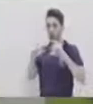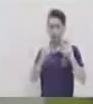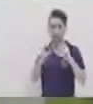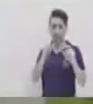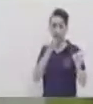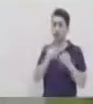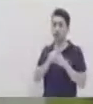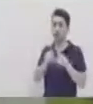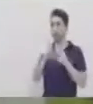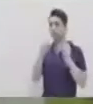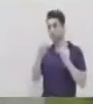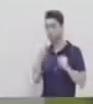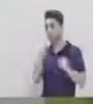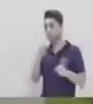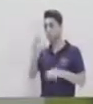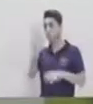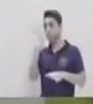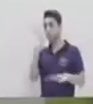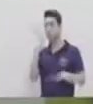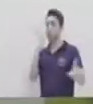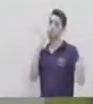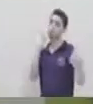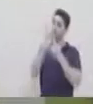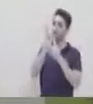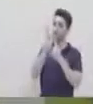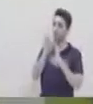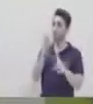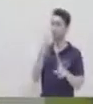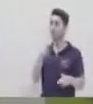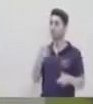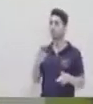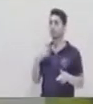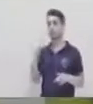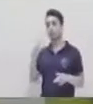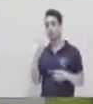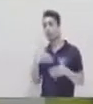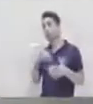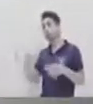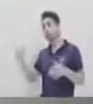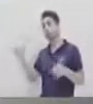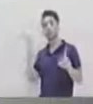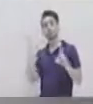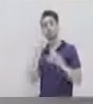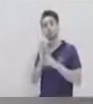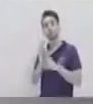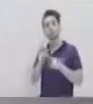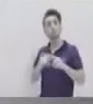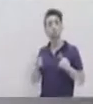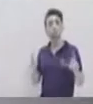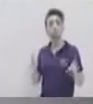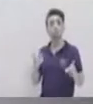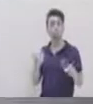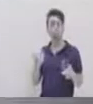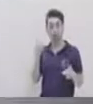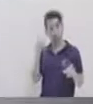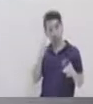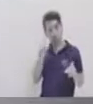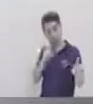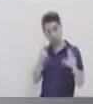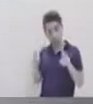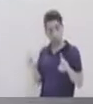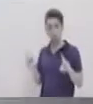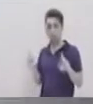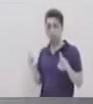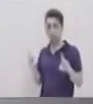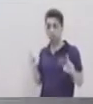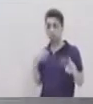y venir y cumplir los objetivos, porque realmente puedo yo plantearme muchos objetivos, pero soñar no cuesta nada,